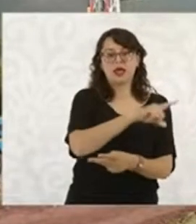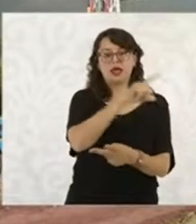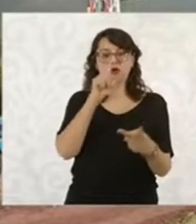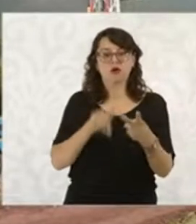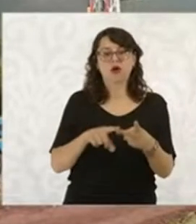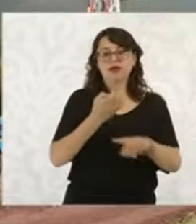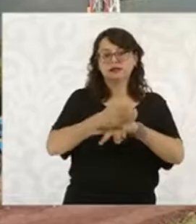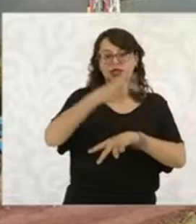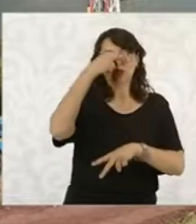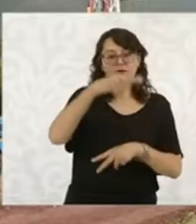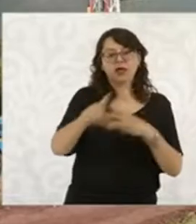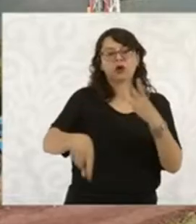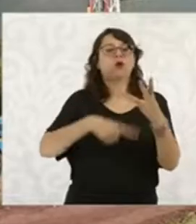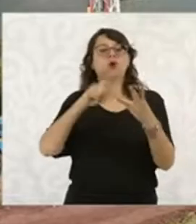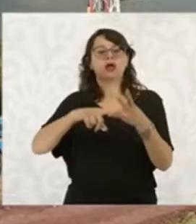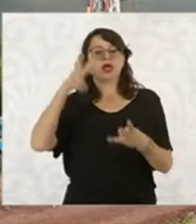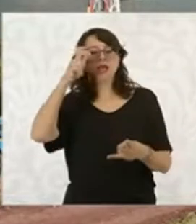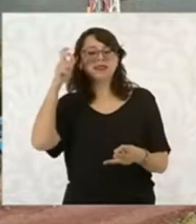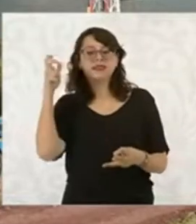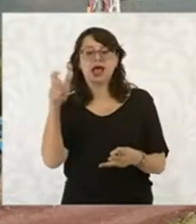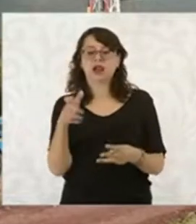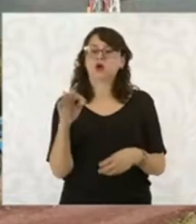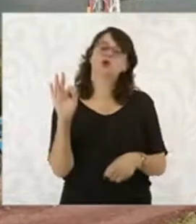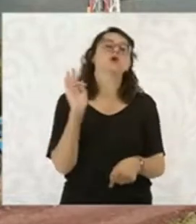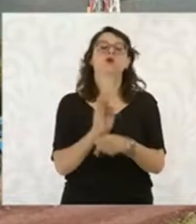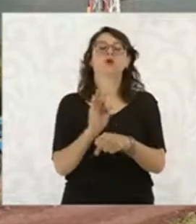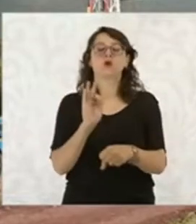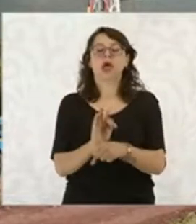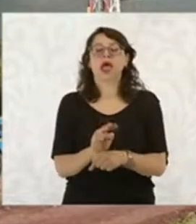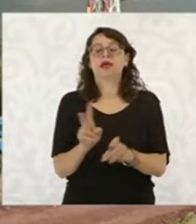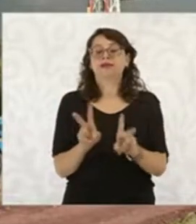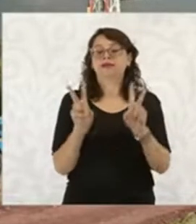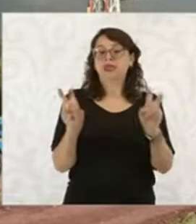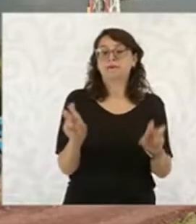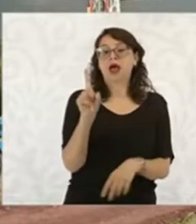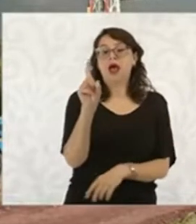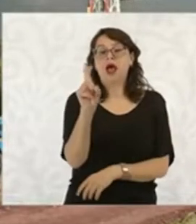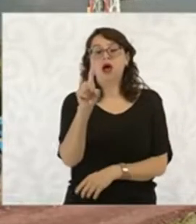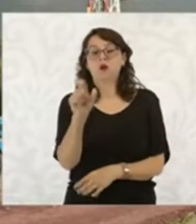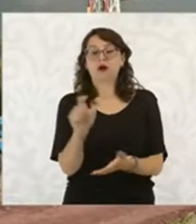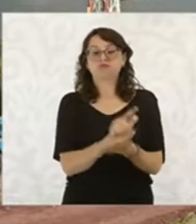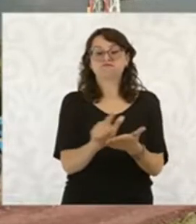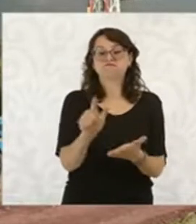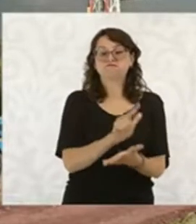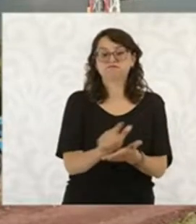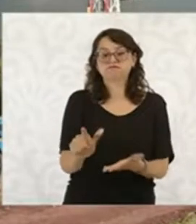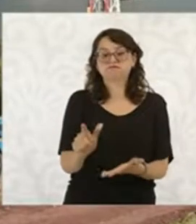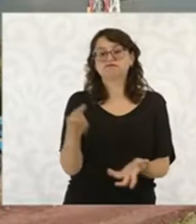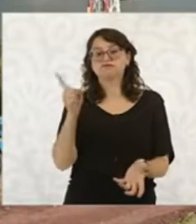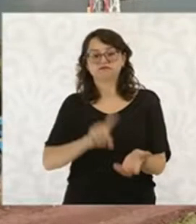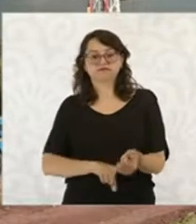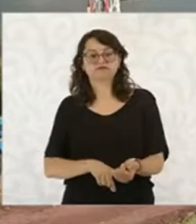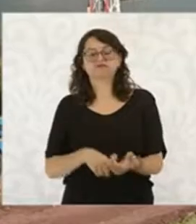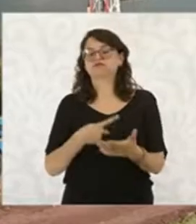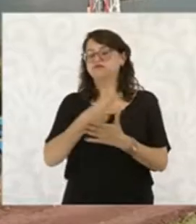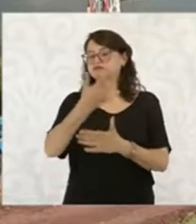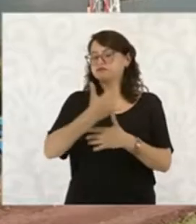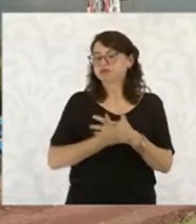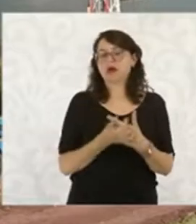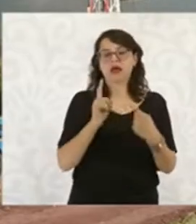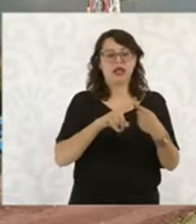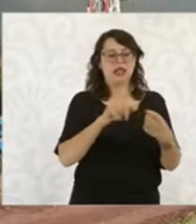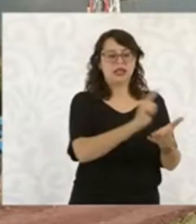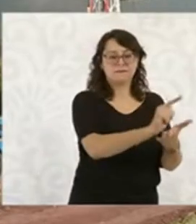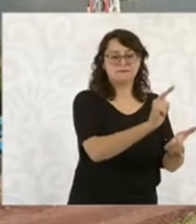México y a Hidalgo. Tan solo en el rubro de agua potable, porque este proyecto contempla acciones de saneamiento,